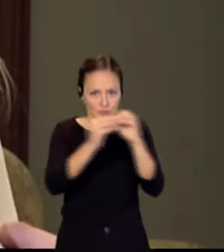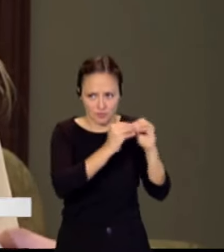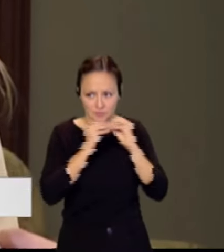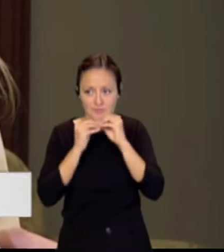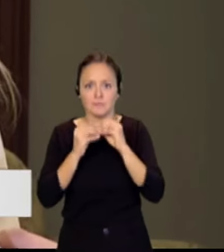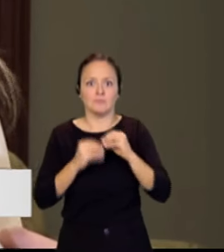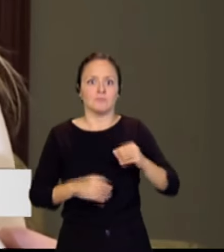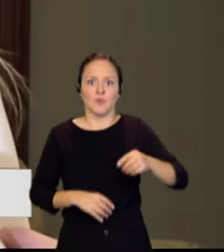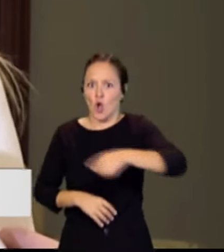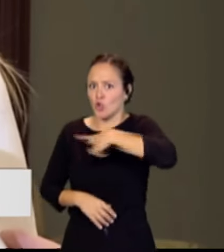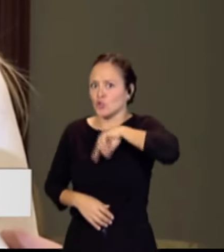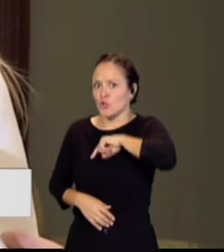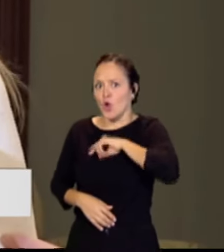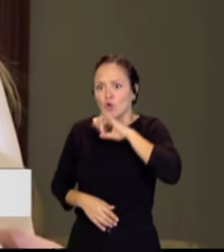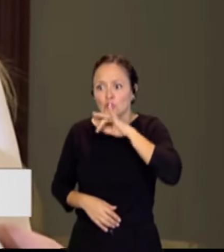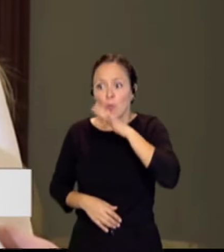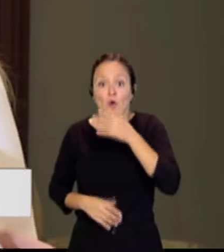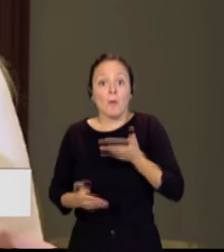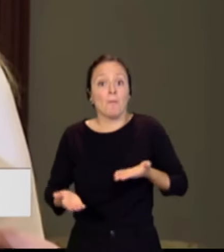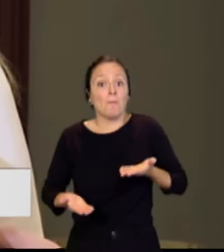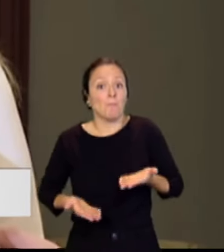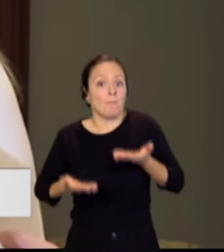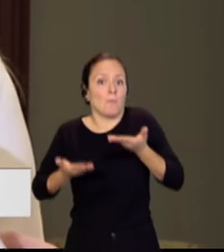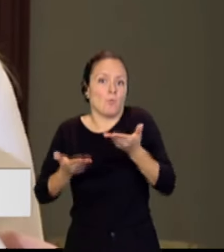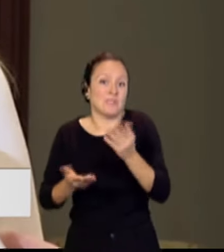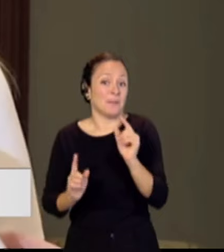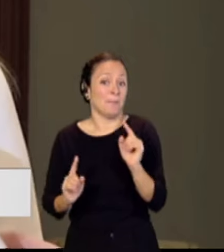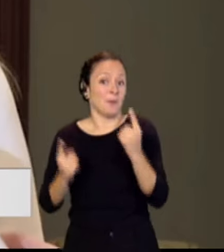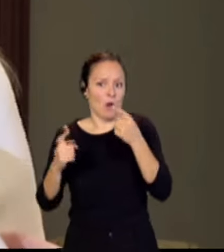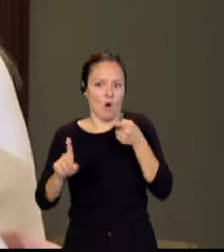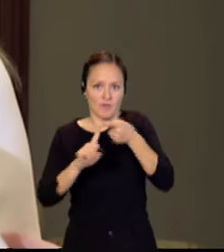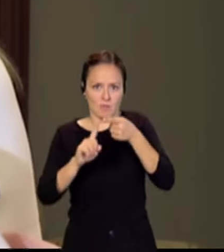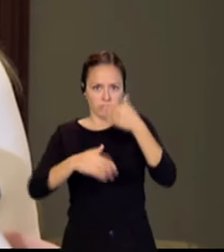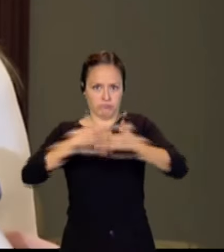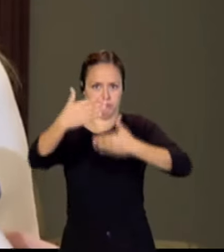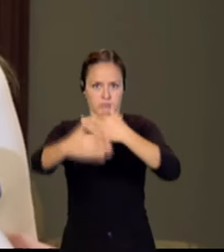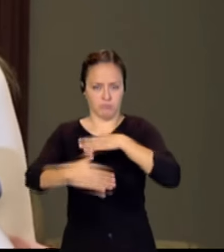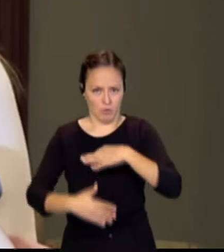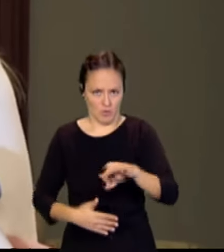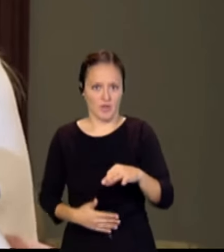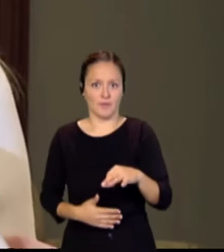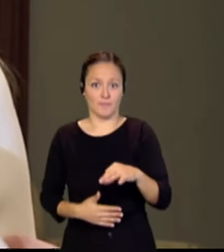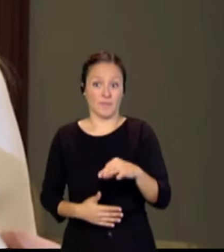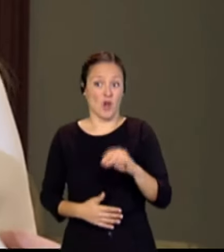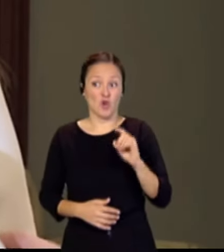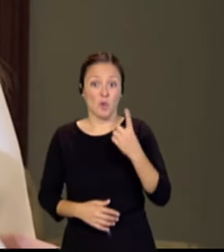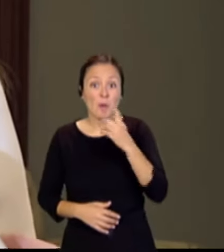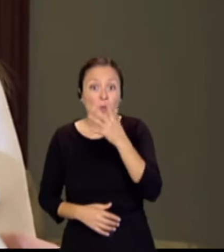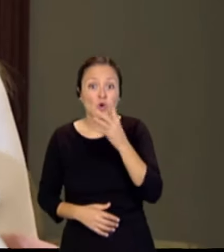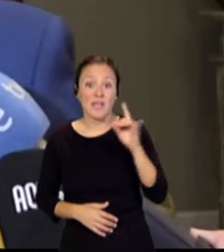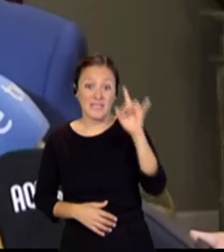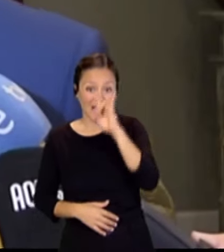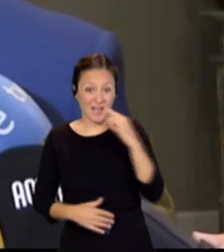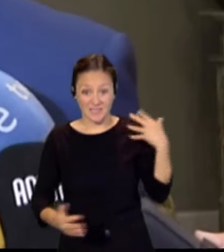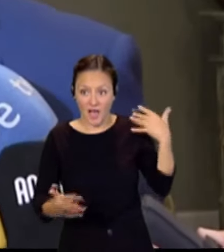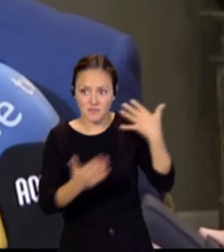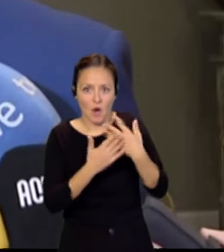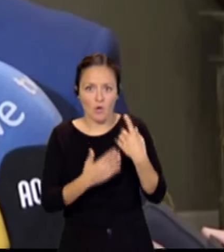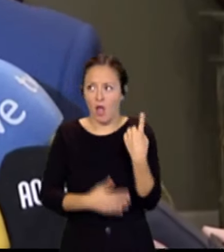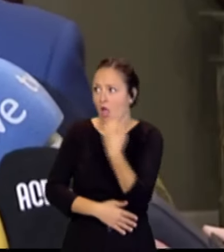porque entendemos que es una primera propuesta para poder caminar y eso es importante sobre todo porque Canarias hasta el día de hoy ha estado sola